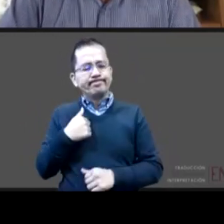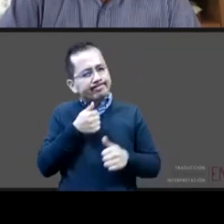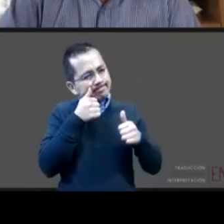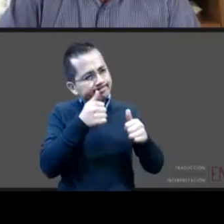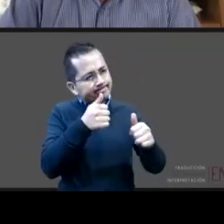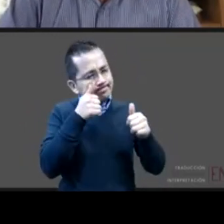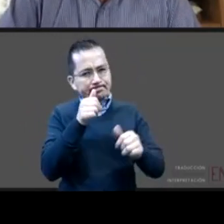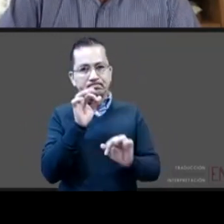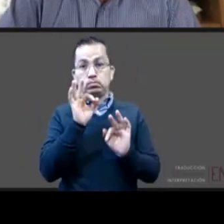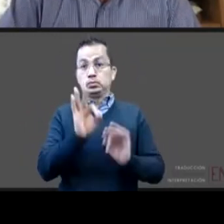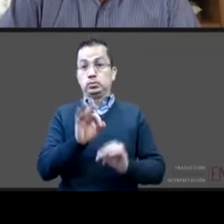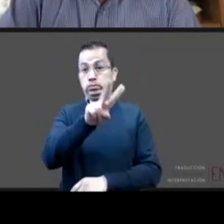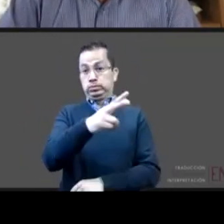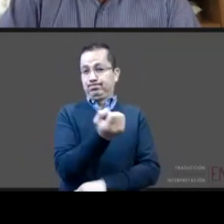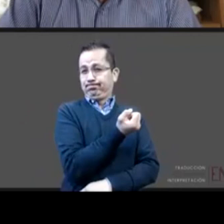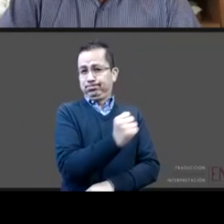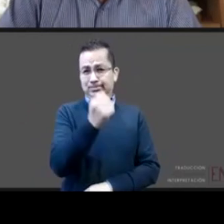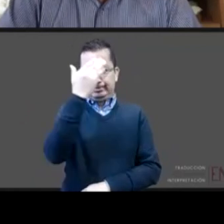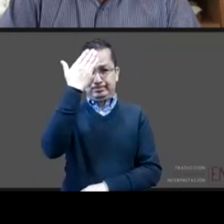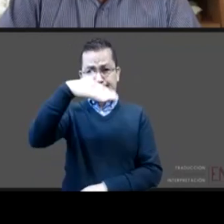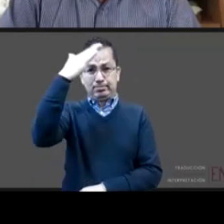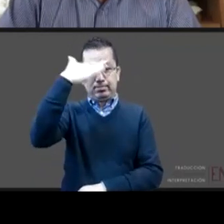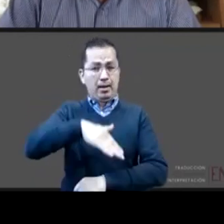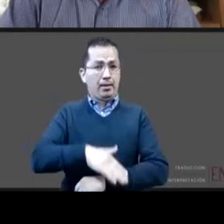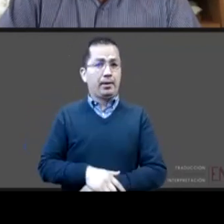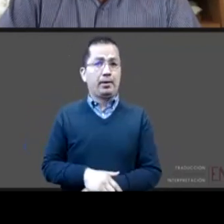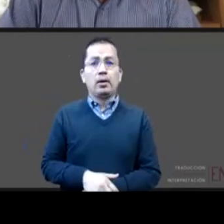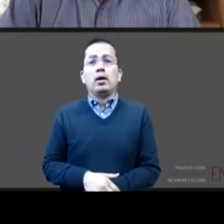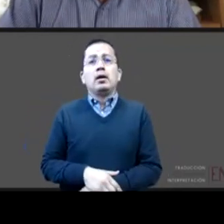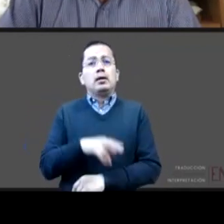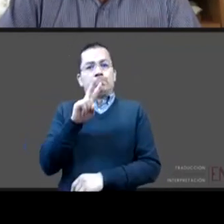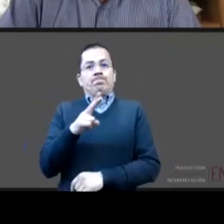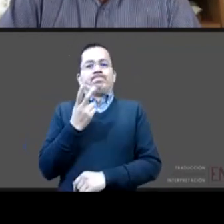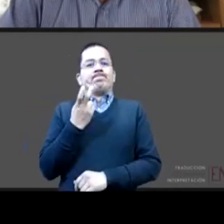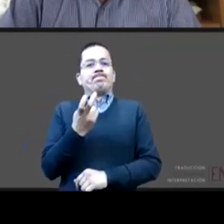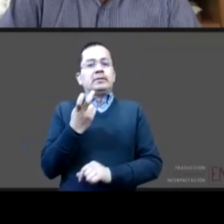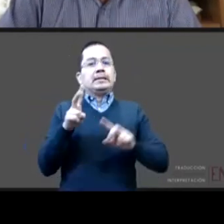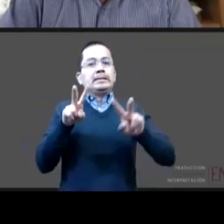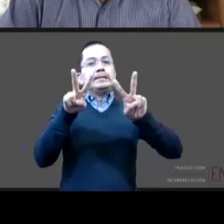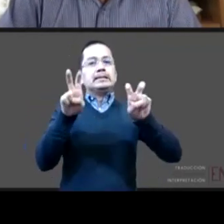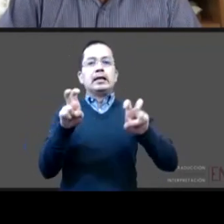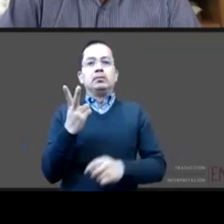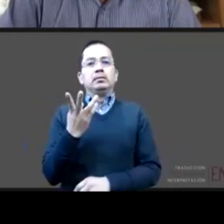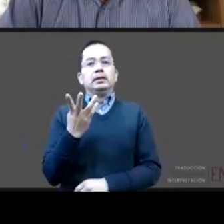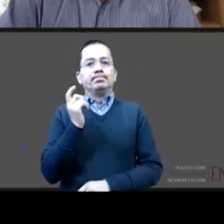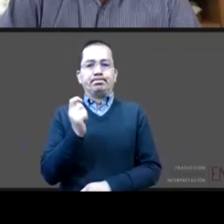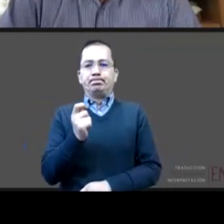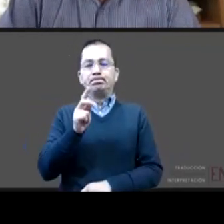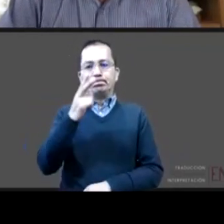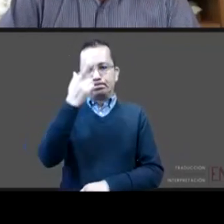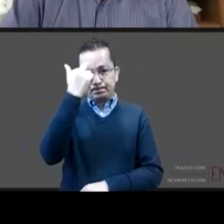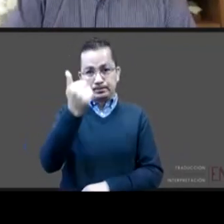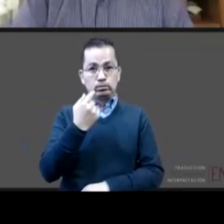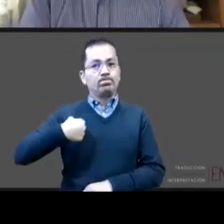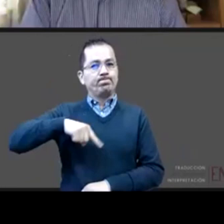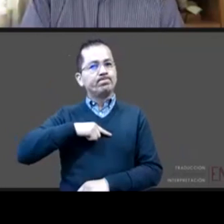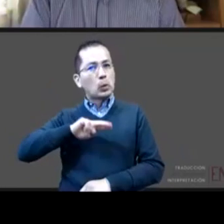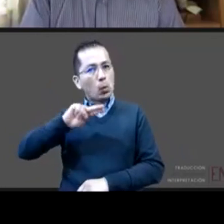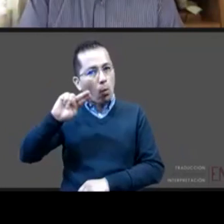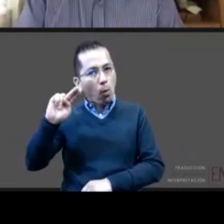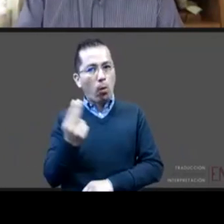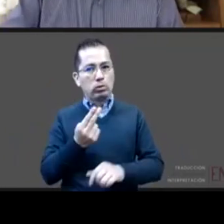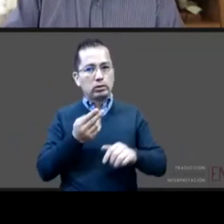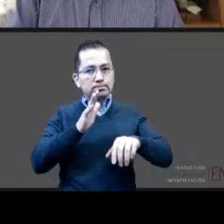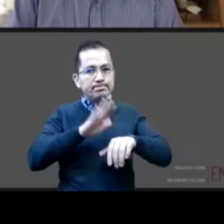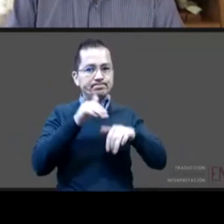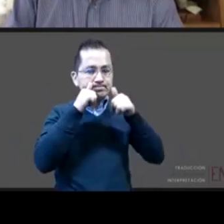es un tema que nos está interpelando de una manera muy, muy, muy urgente. Entonces, no